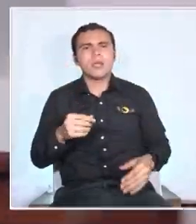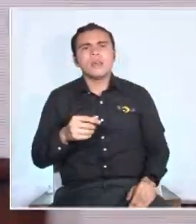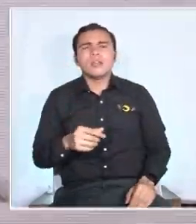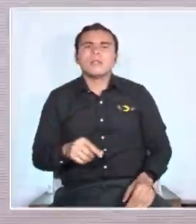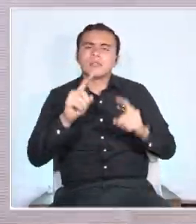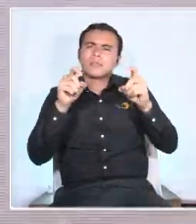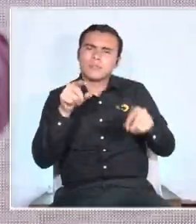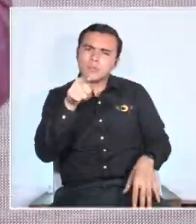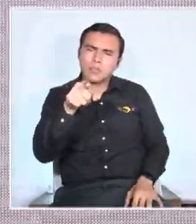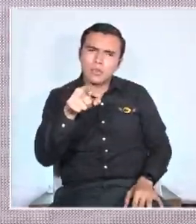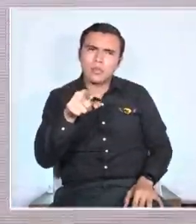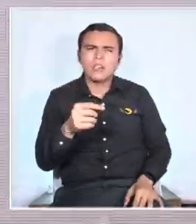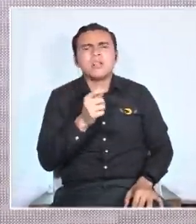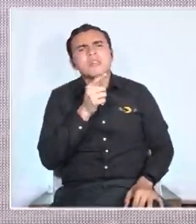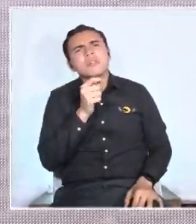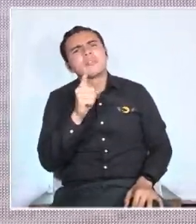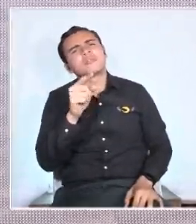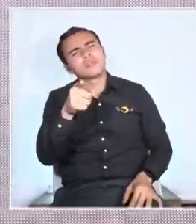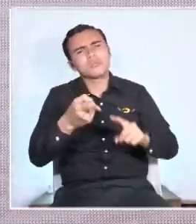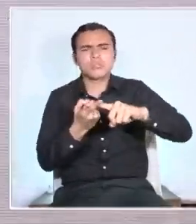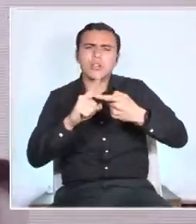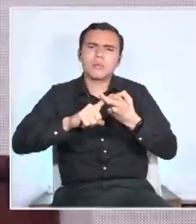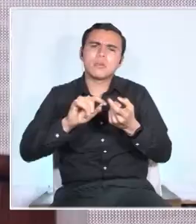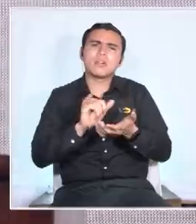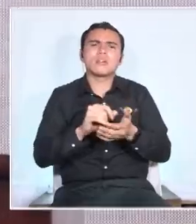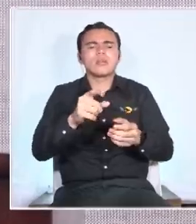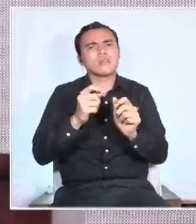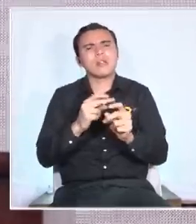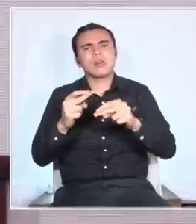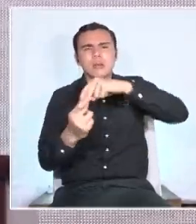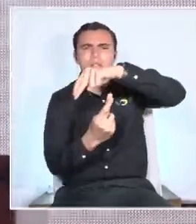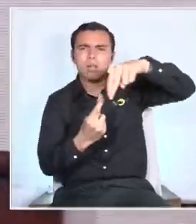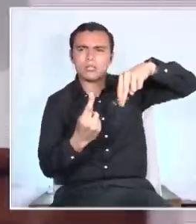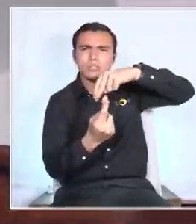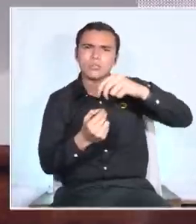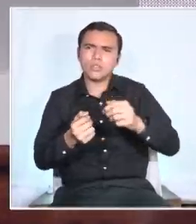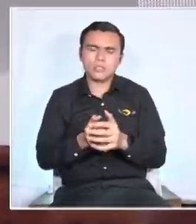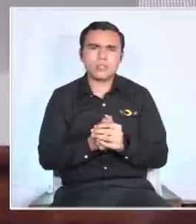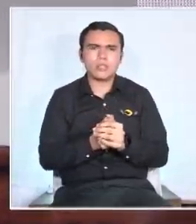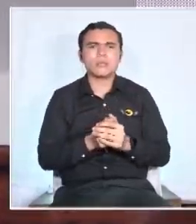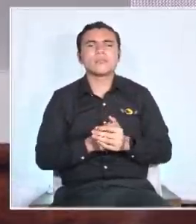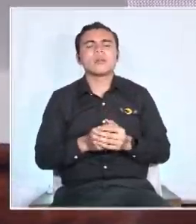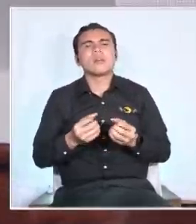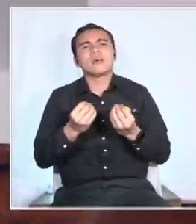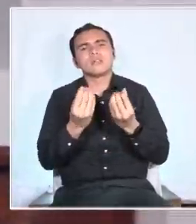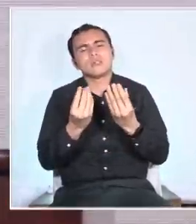cosa: ¿quiénes son tus amigos? ¿Con quién tú te relacionas? ¿Con quién tú te juntas a